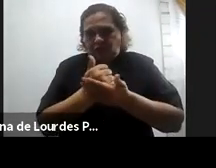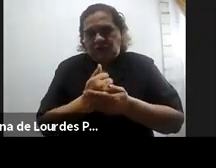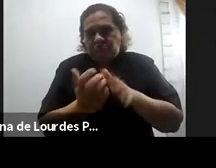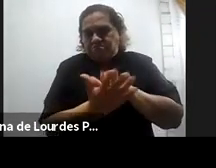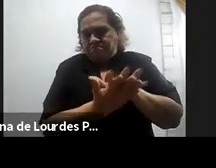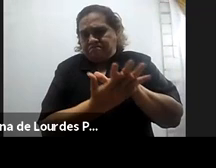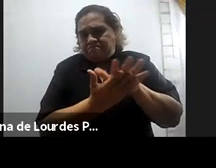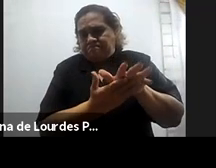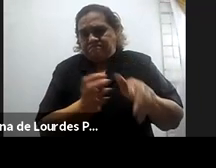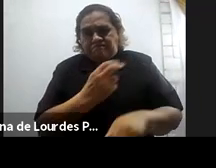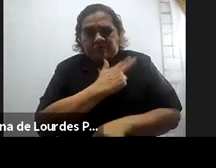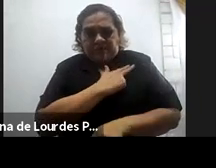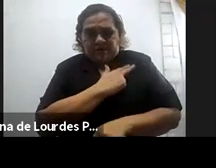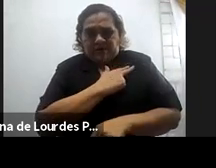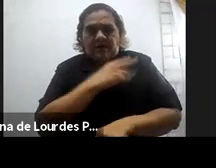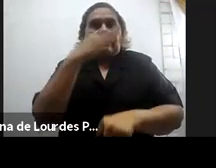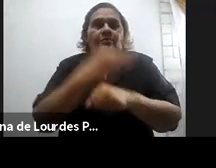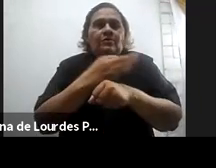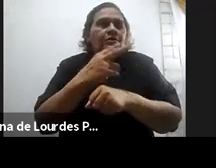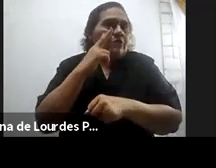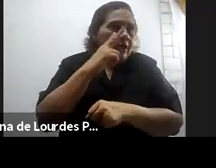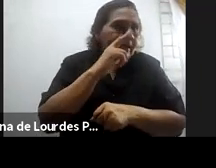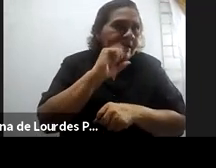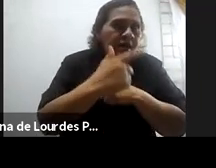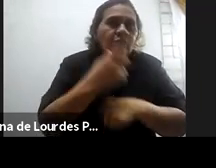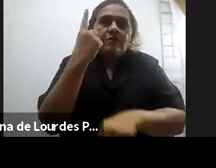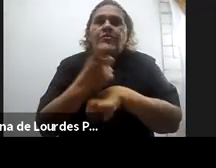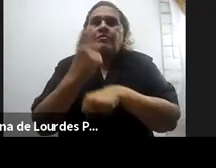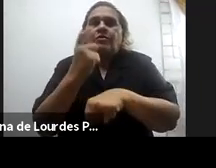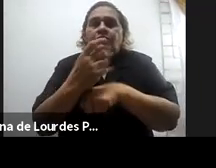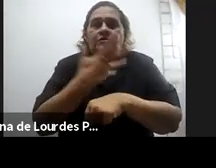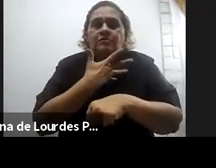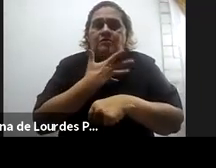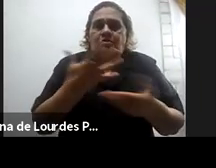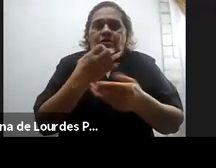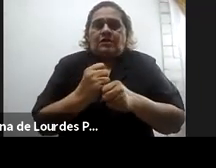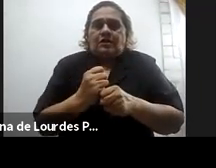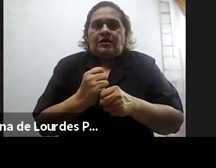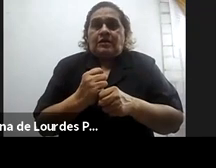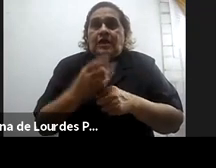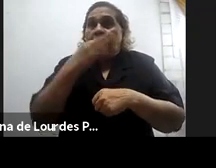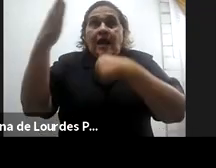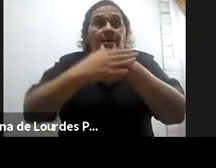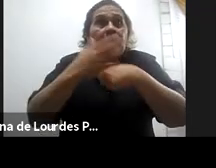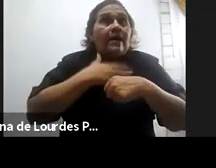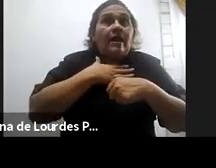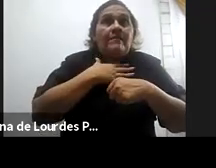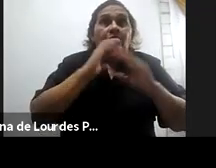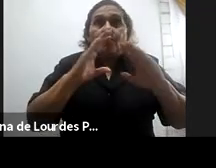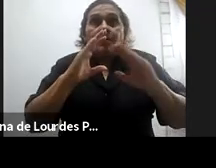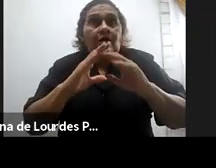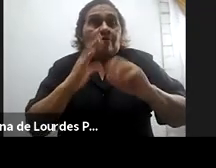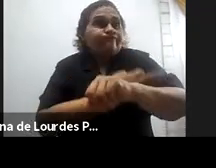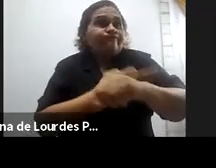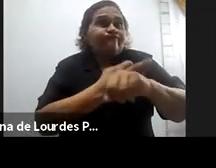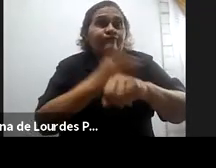pie, y en el momento en el que yo detecte algo, lo primero que tendré que hacer pues es notificar a mi cuidador o a el personal